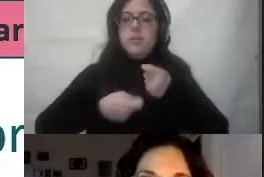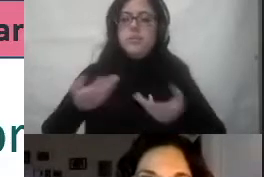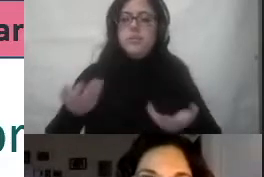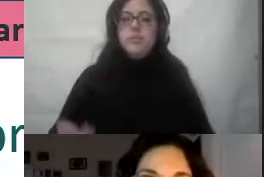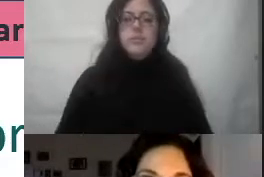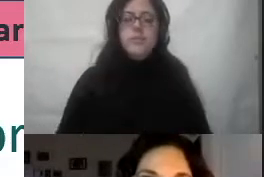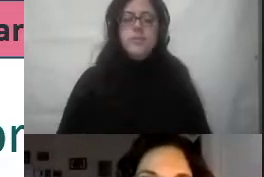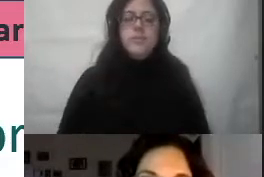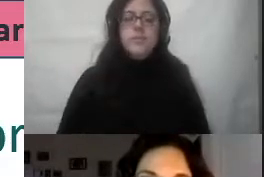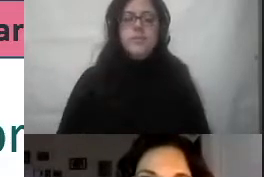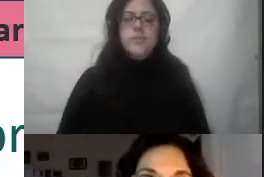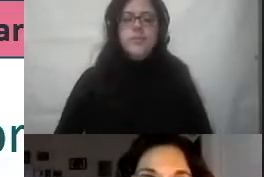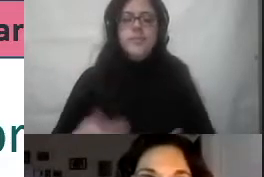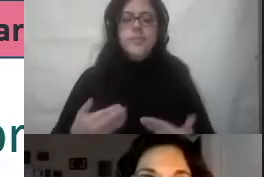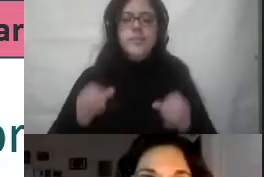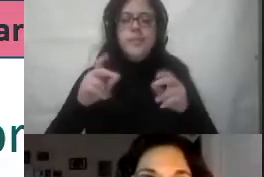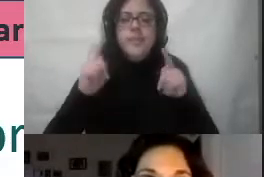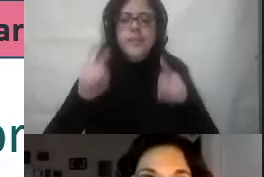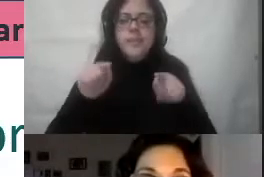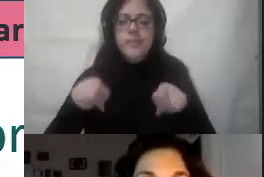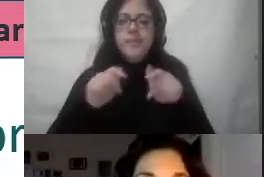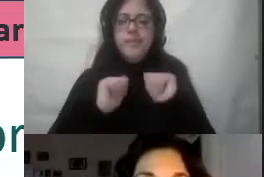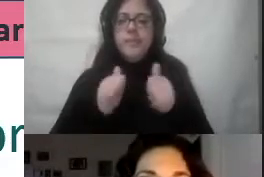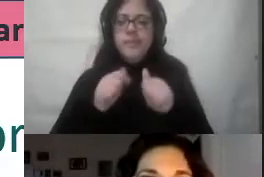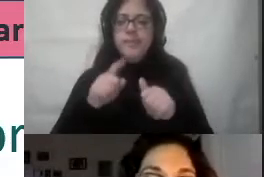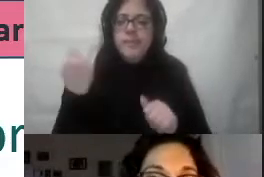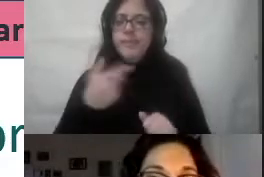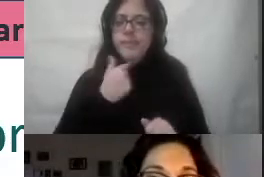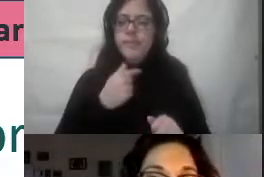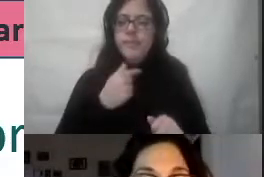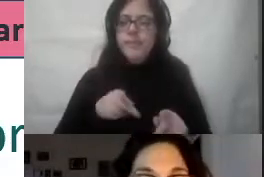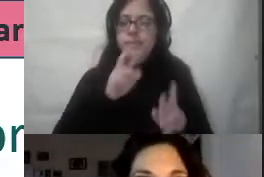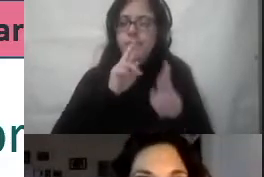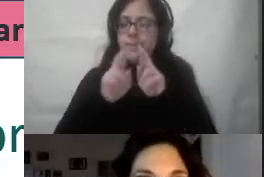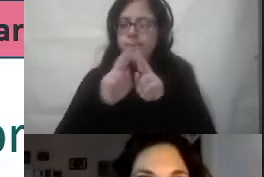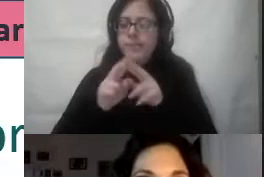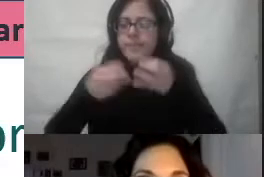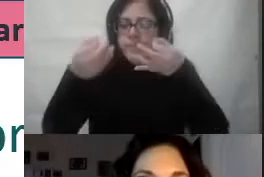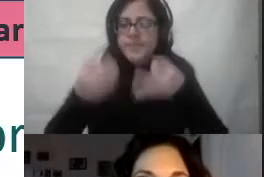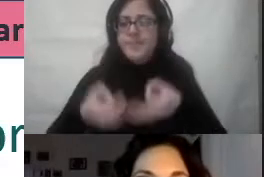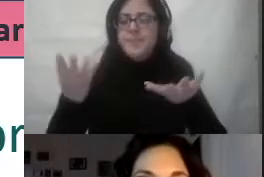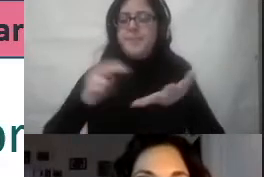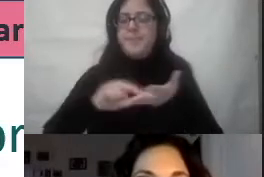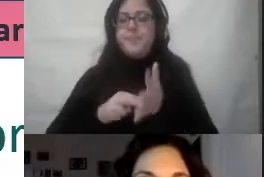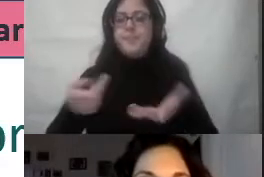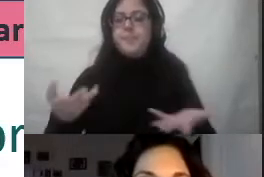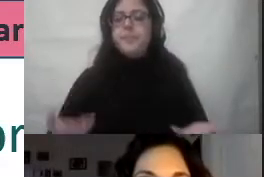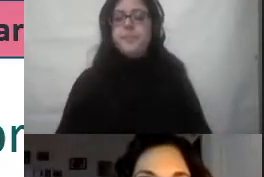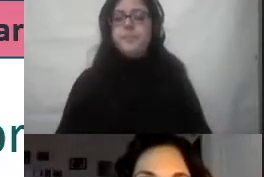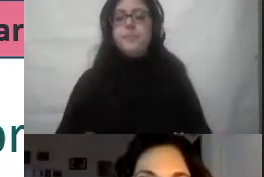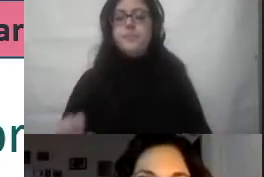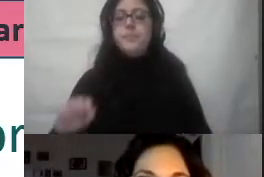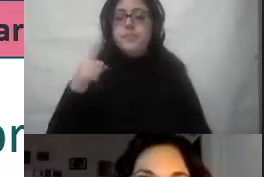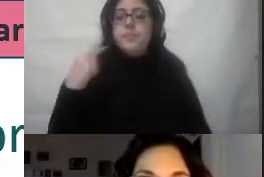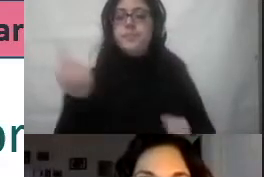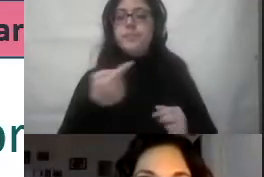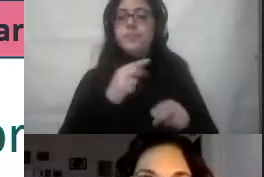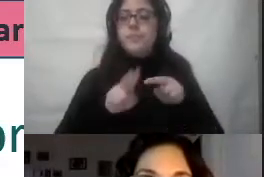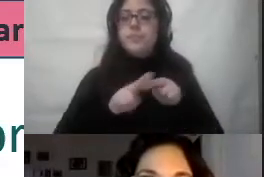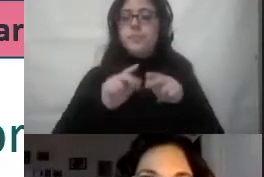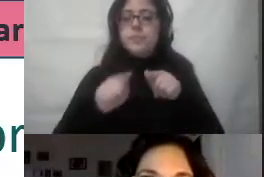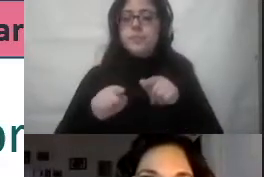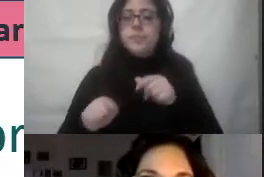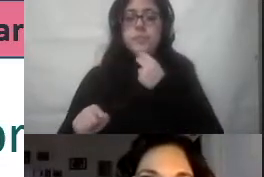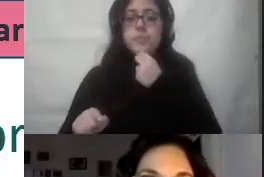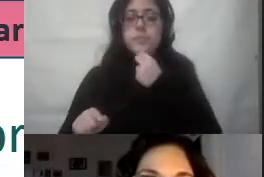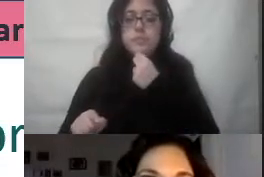Entonces, ok, en ese desafío queremos que los chicos se lo respondan, ¿verdad? Ese problema. Y lo primero que vamos a hacer en este esquemita de